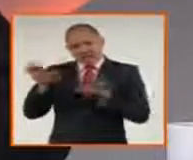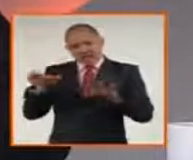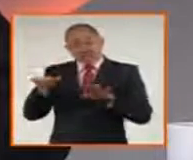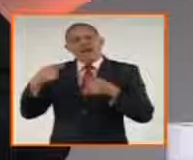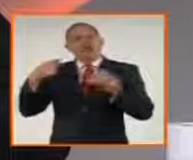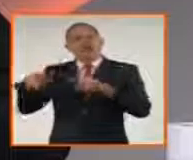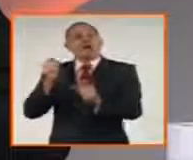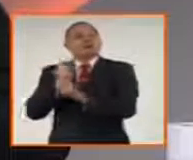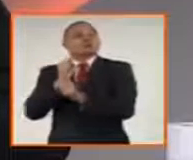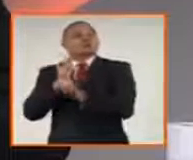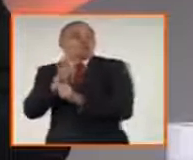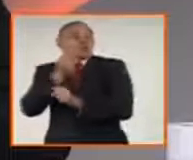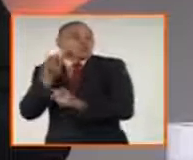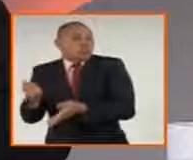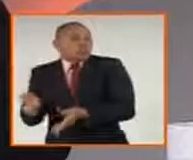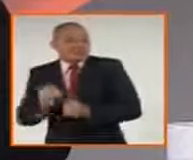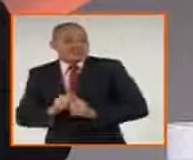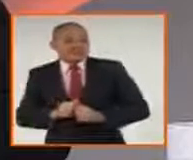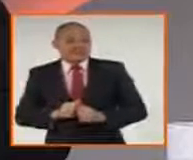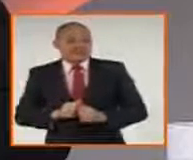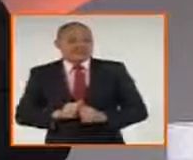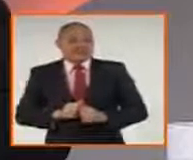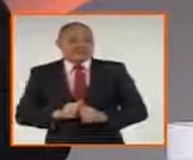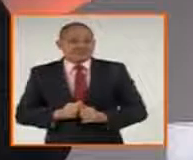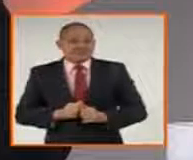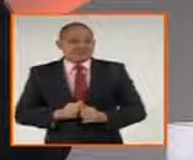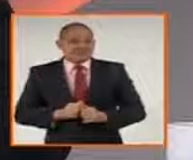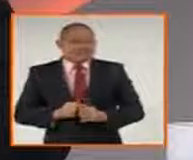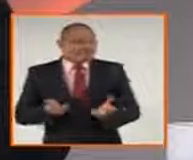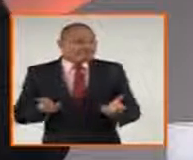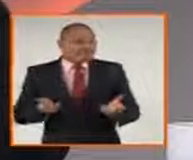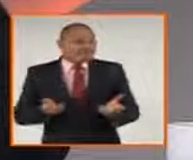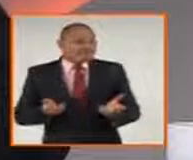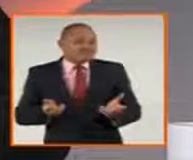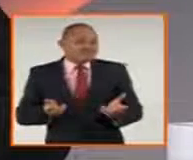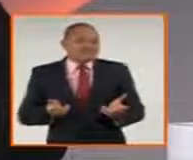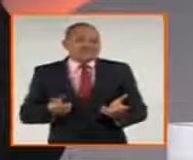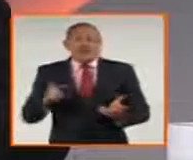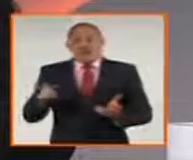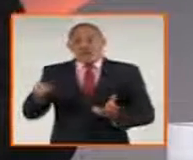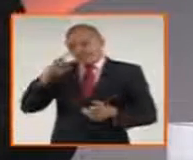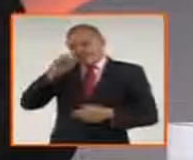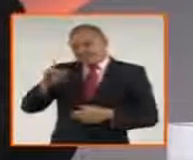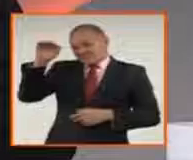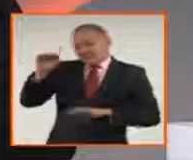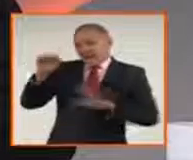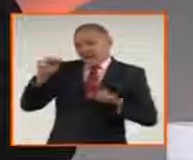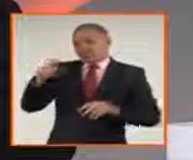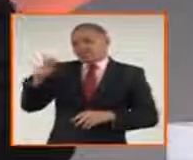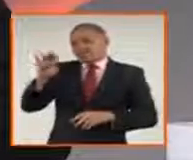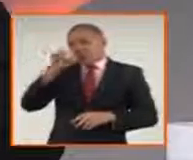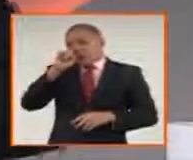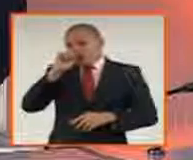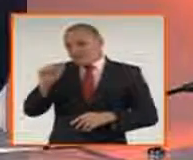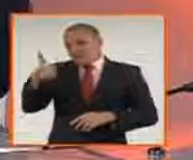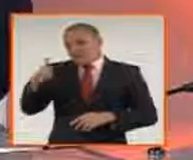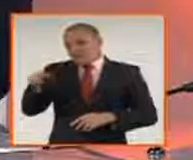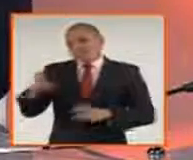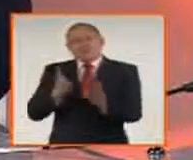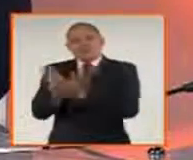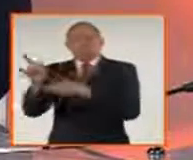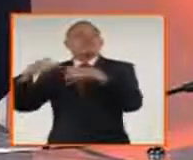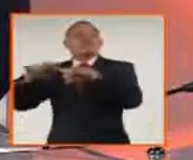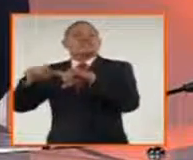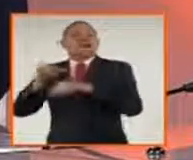centro nacional de enseñanza, la obligación se prolonga hasta la culminación de esos estudios. Vamos a volver porque también hay que ver